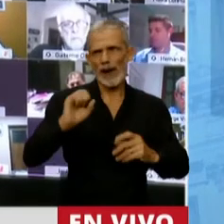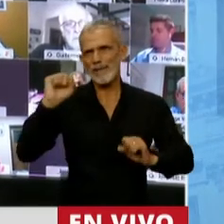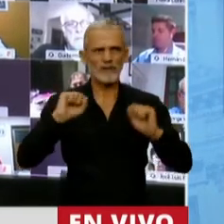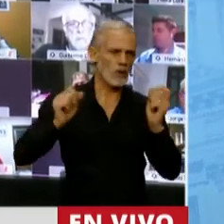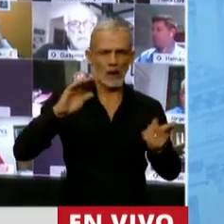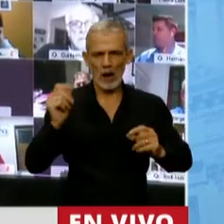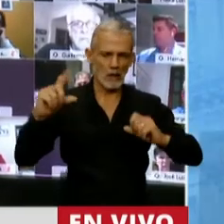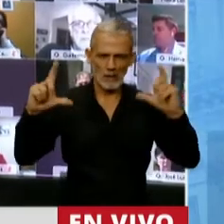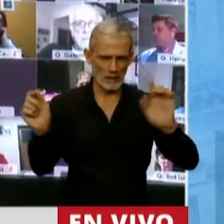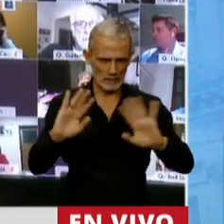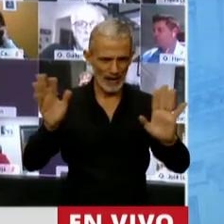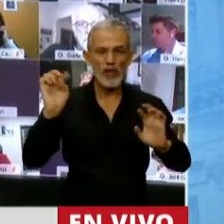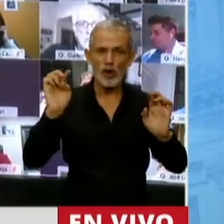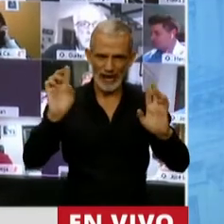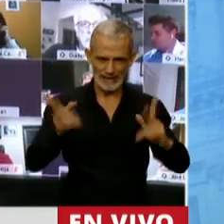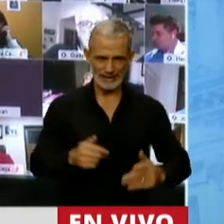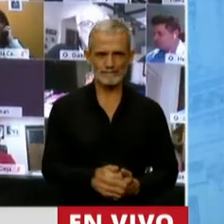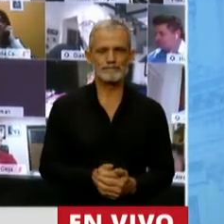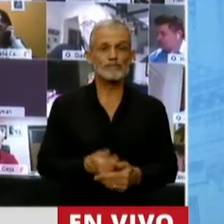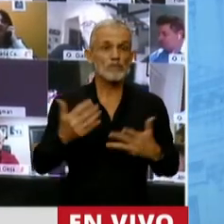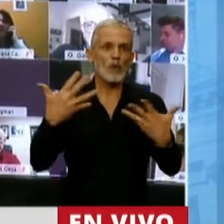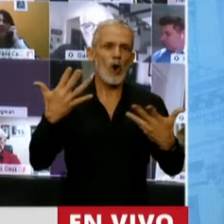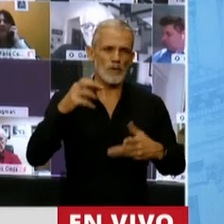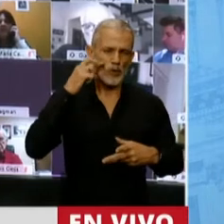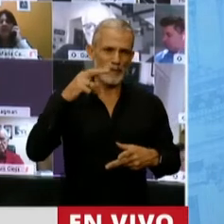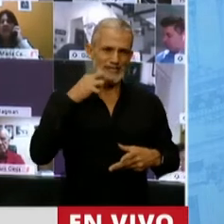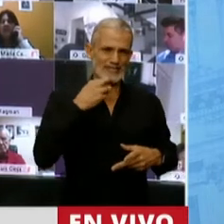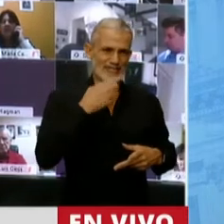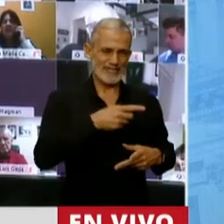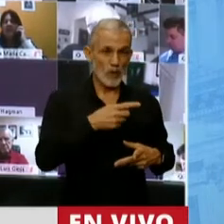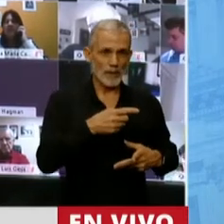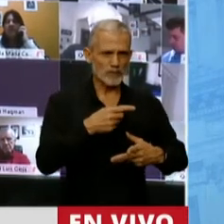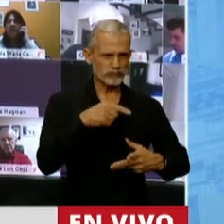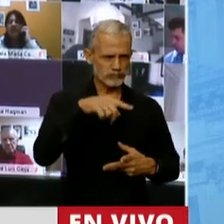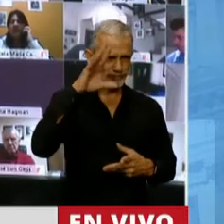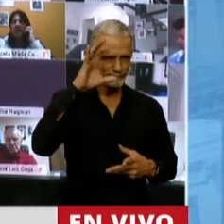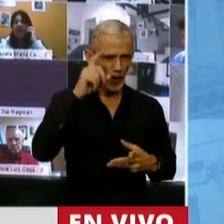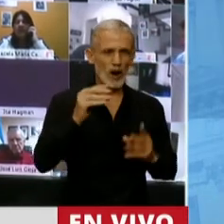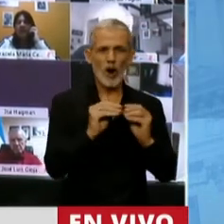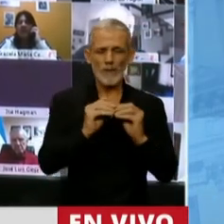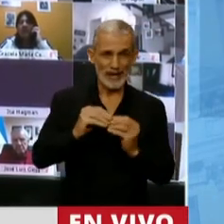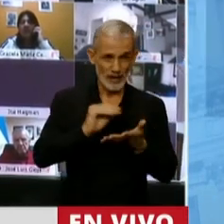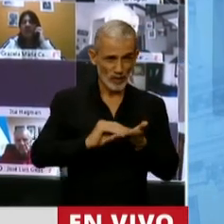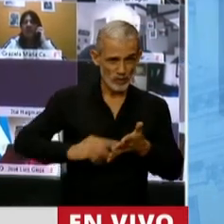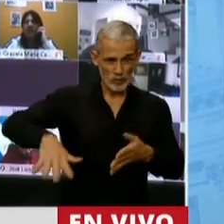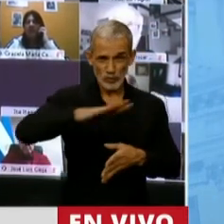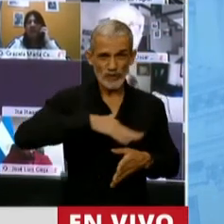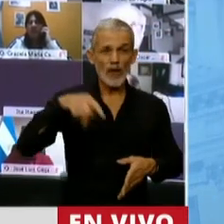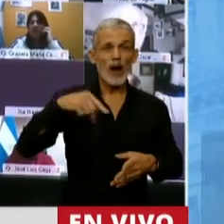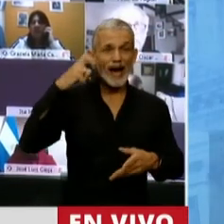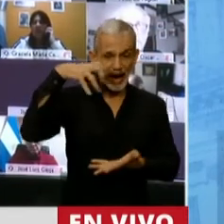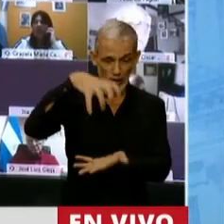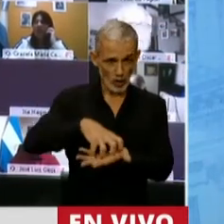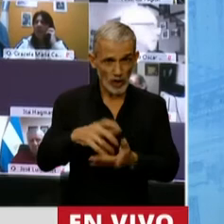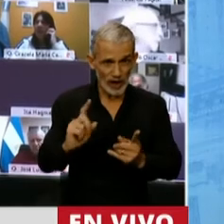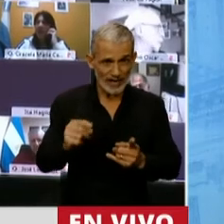y nadie tenga problemas en los cargos. Obviamente que en el 2019, recordarán los compañeros diputados, que acá en esta misma